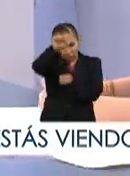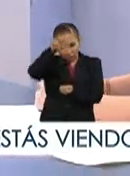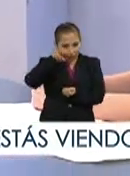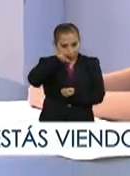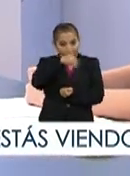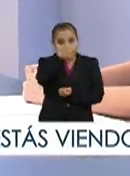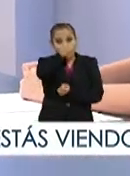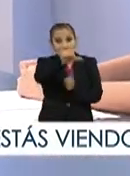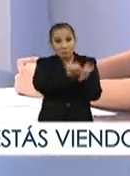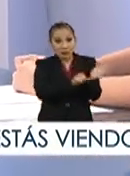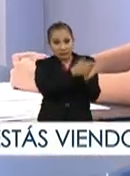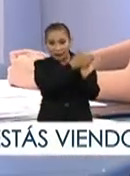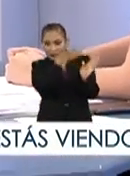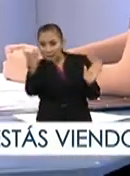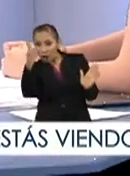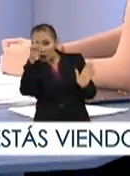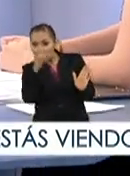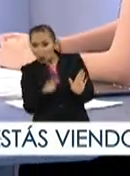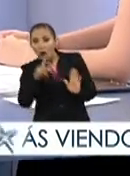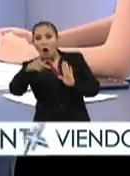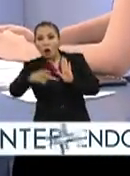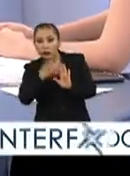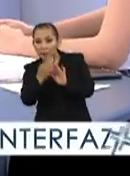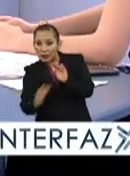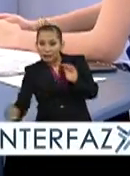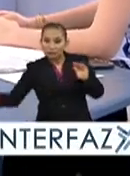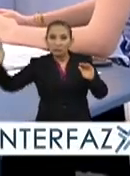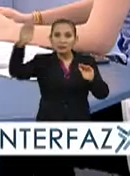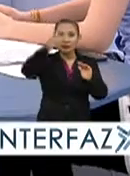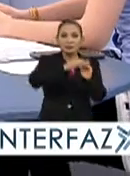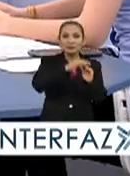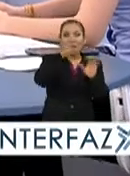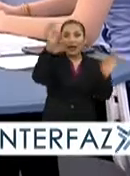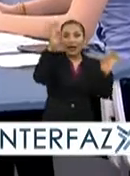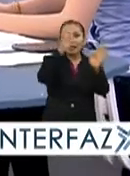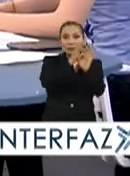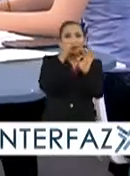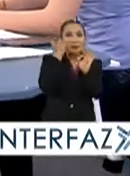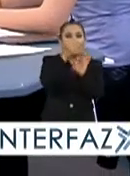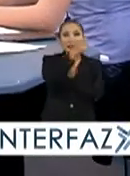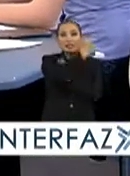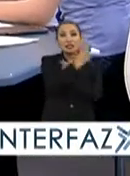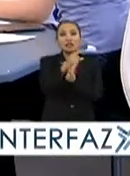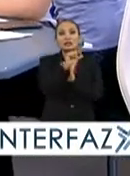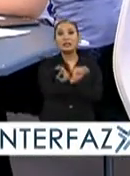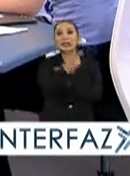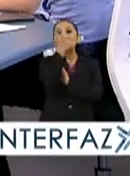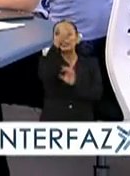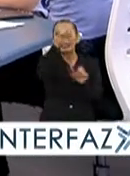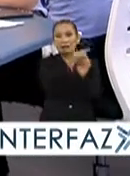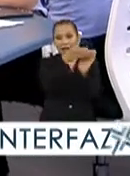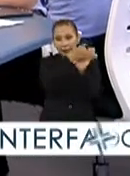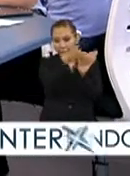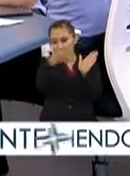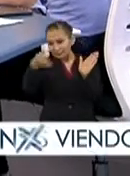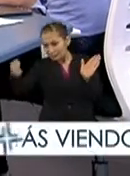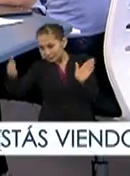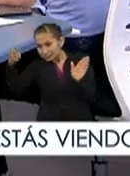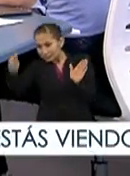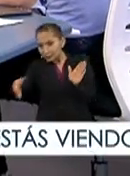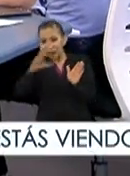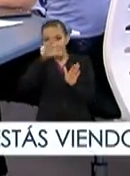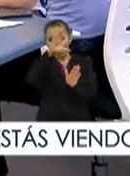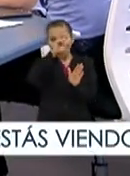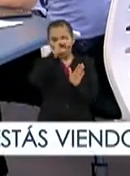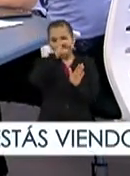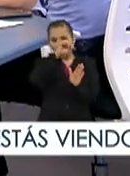6 meses lunares para decir que vuelve a haber otro eclipse. O sea, es un periodo de 177 días. Y entonces está el